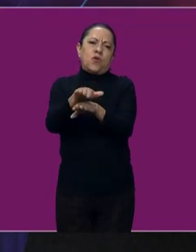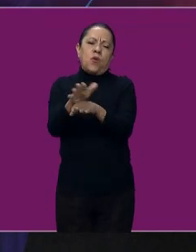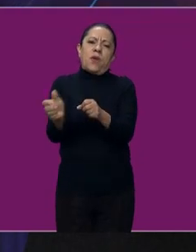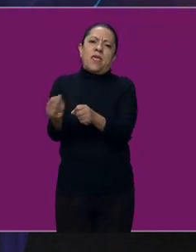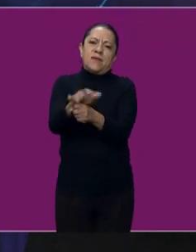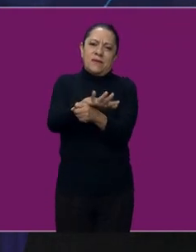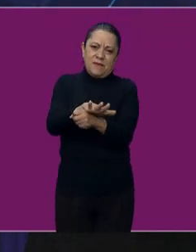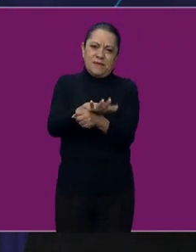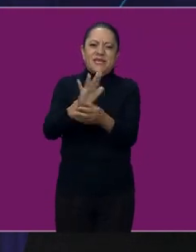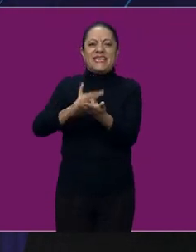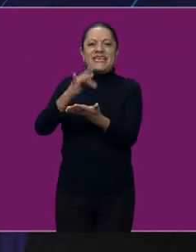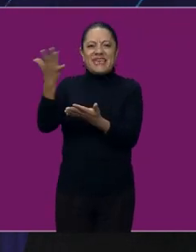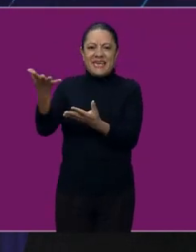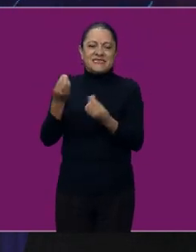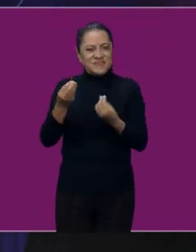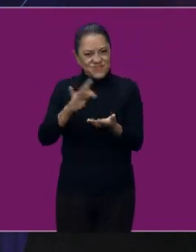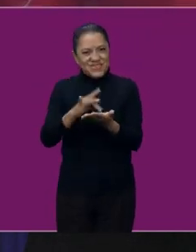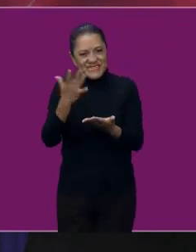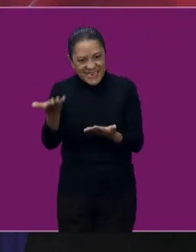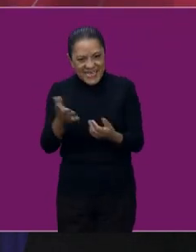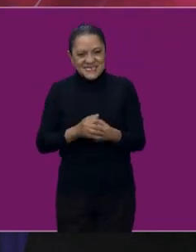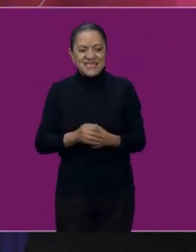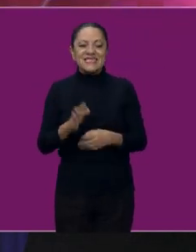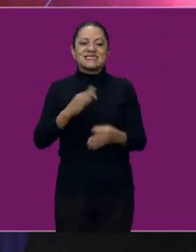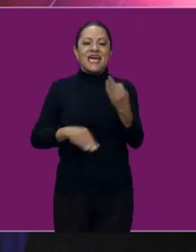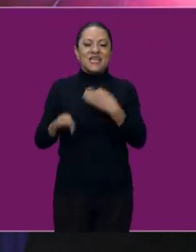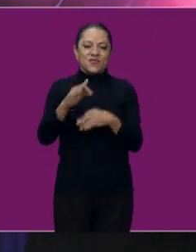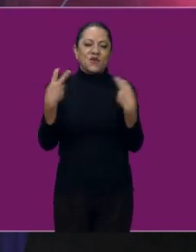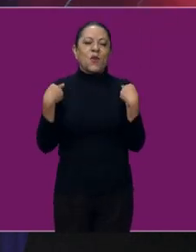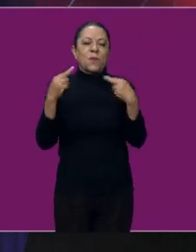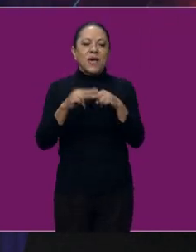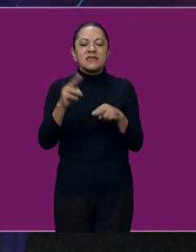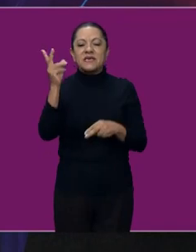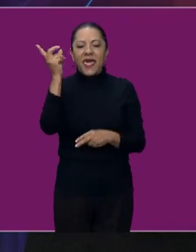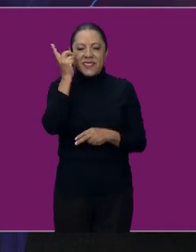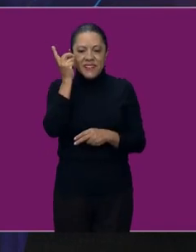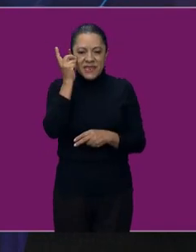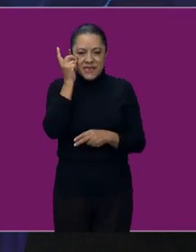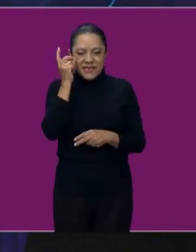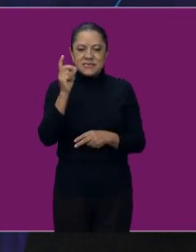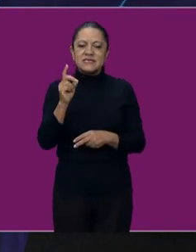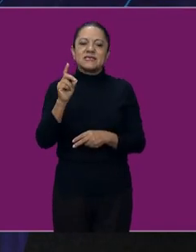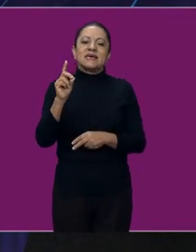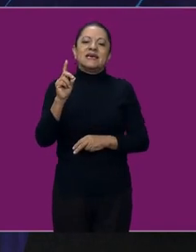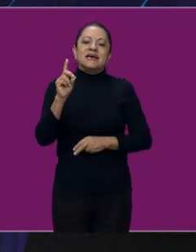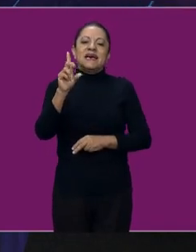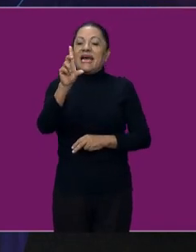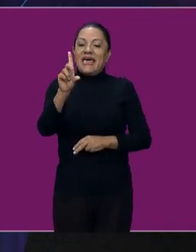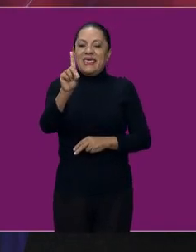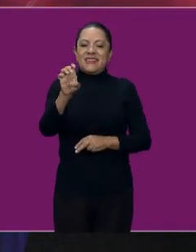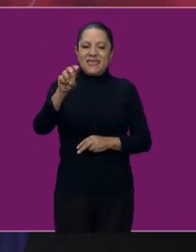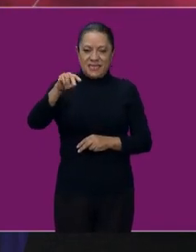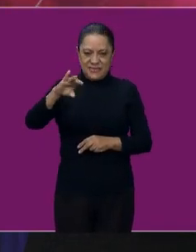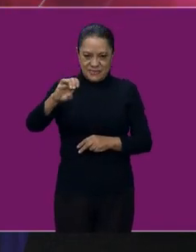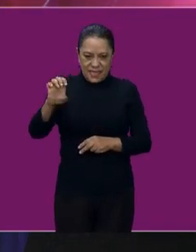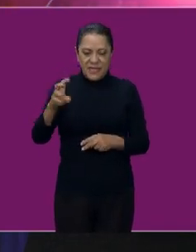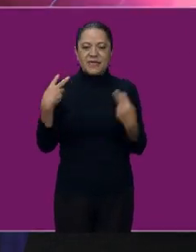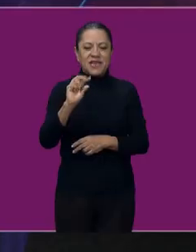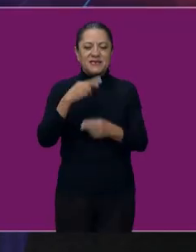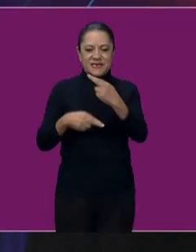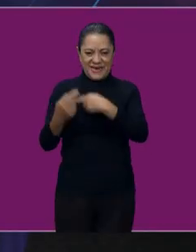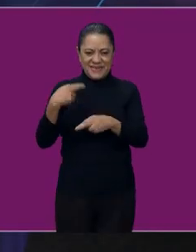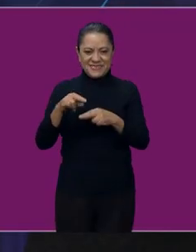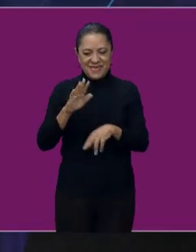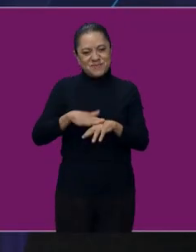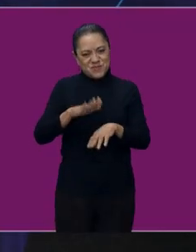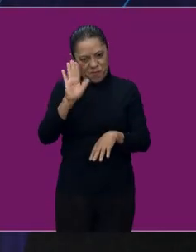gracias muchas gracias muchísimas gracias la maestra de tenis lagunés yo también la maestra elvira que nos está acompañando elvira chong